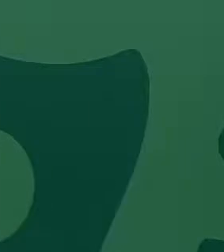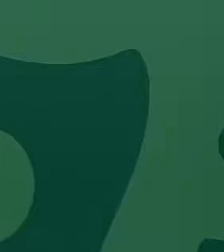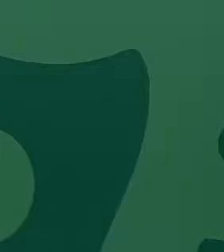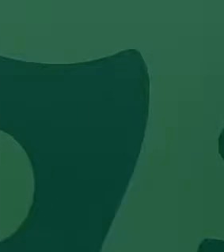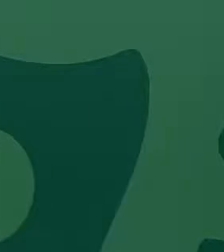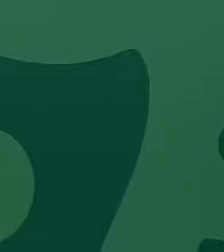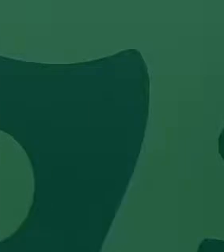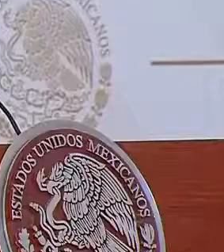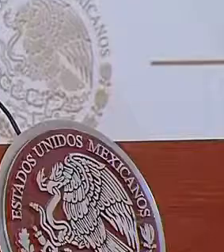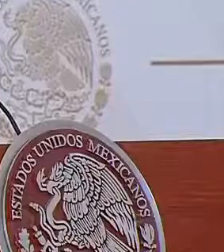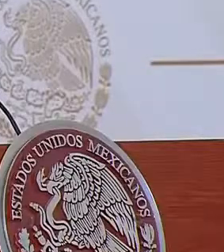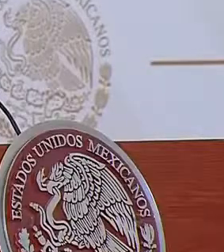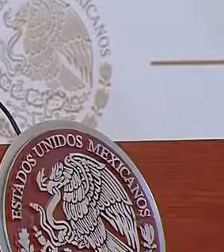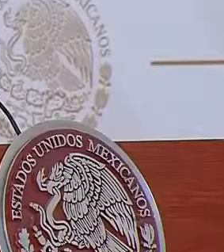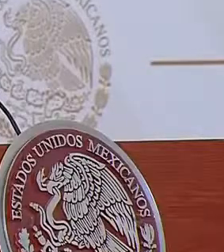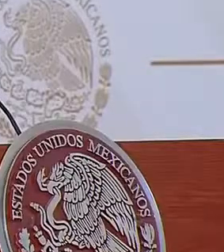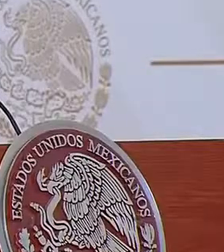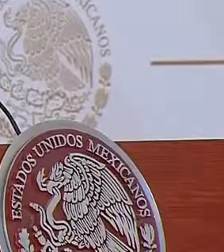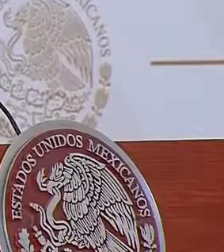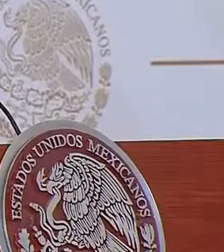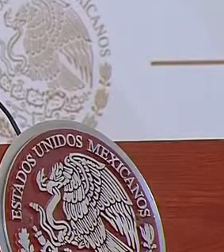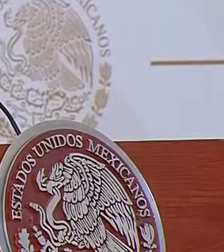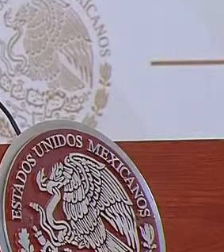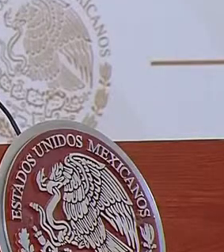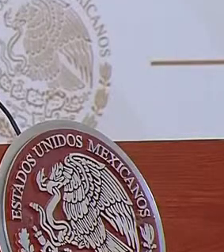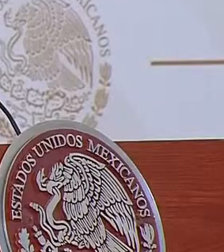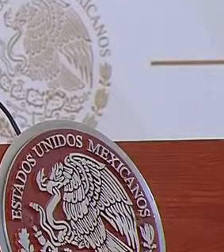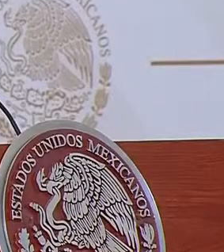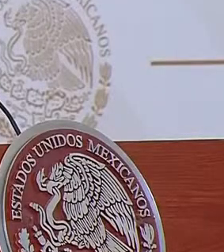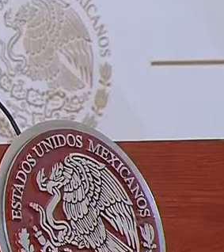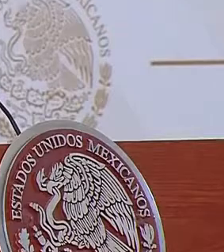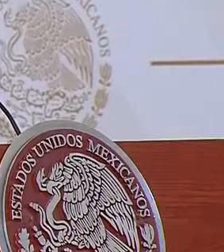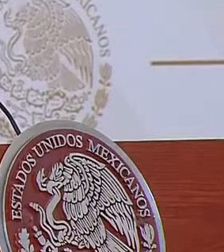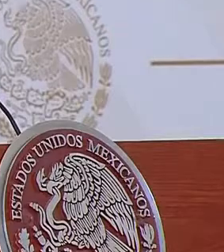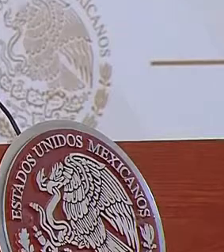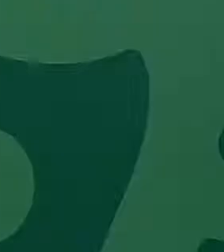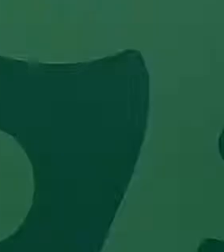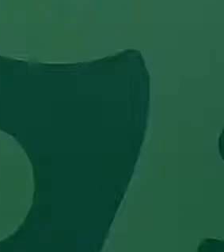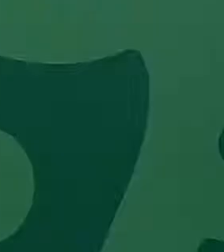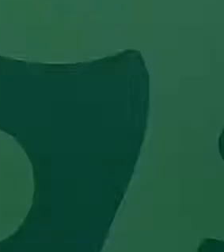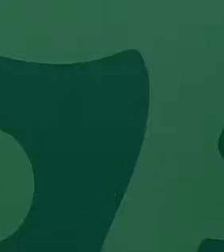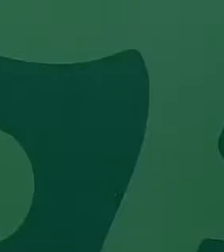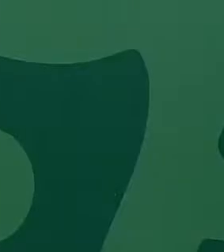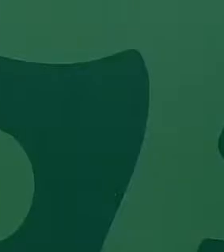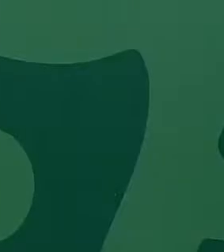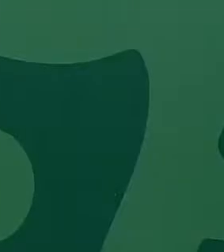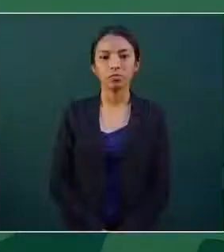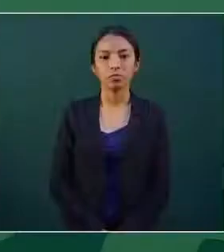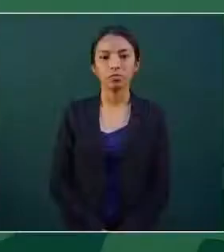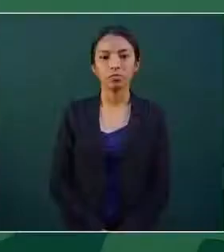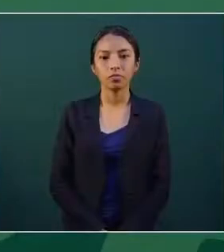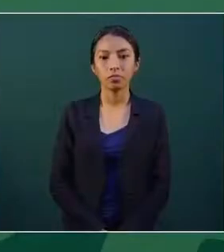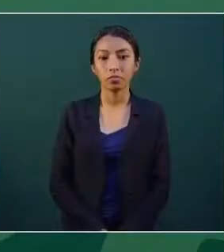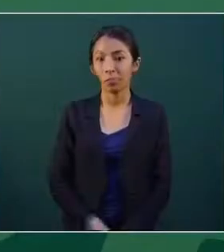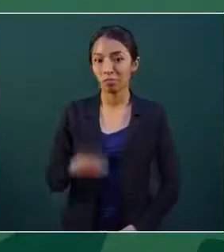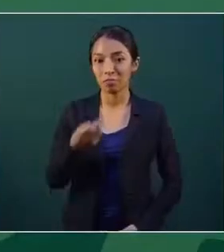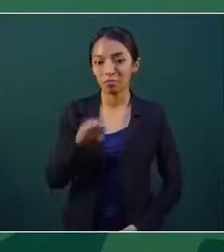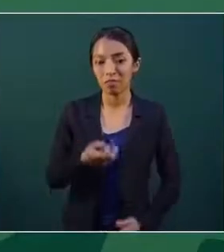no se hallan, como dicen en mi pueblo, no se acostumbran, pero ahí se van a ir poco a poco,